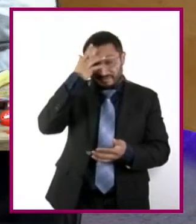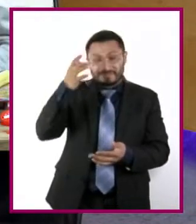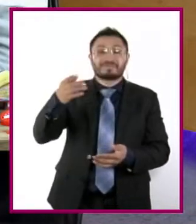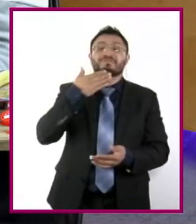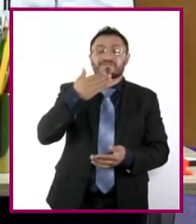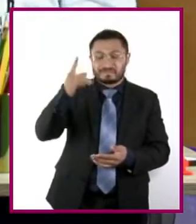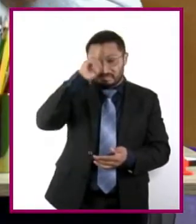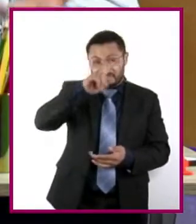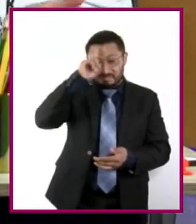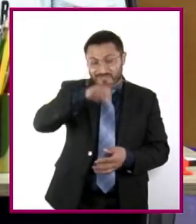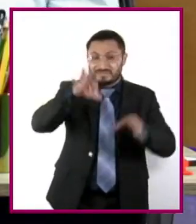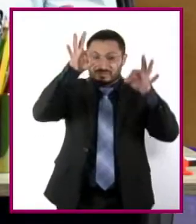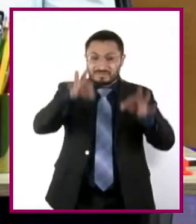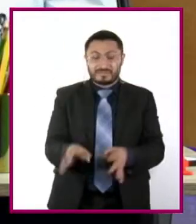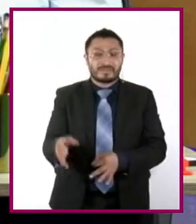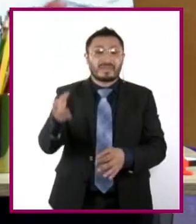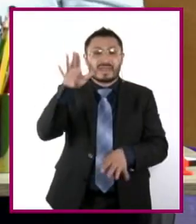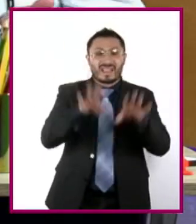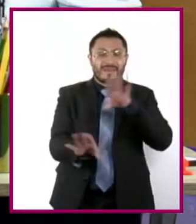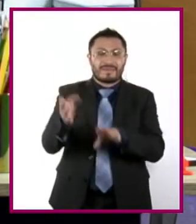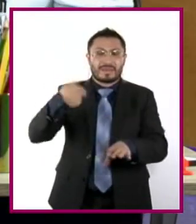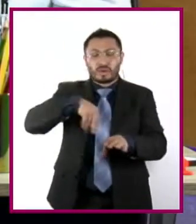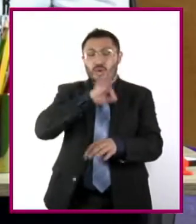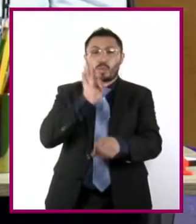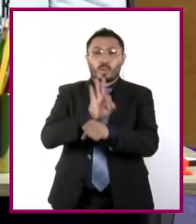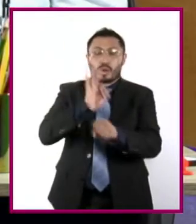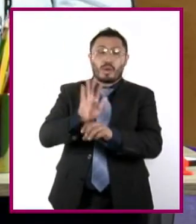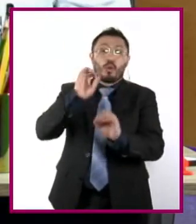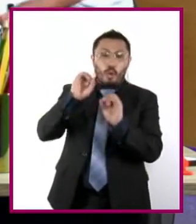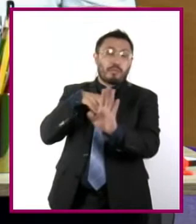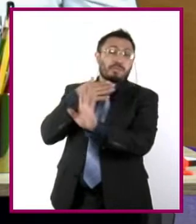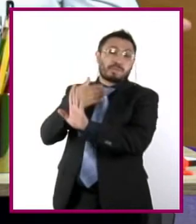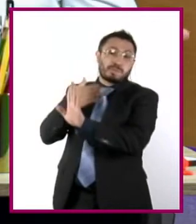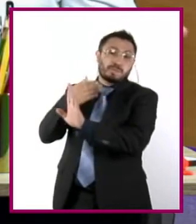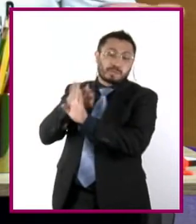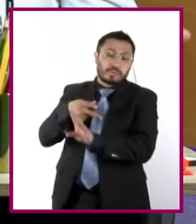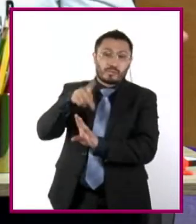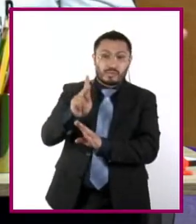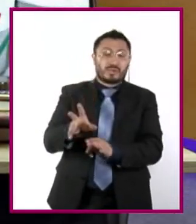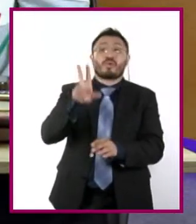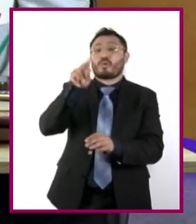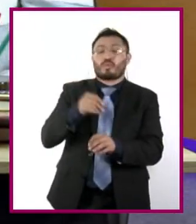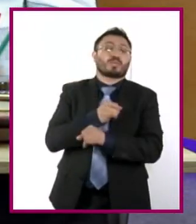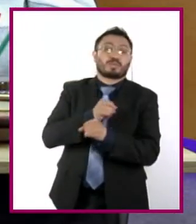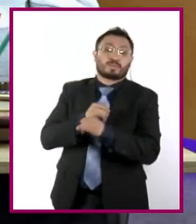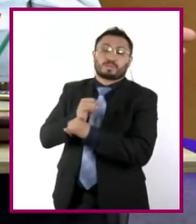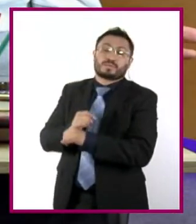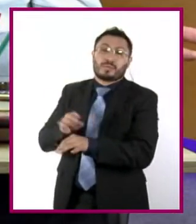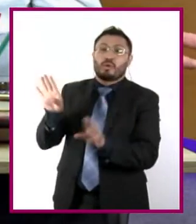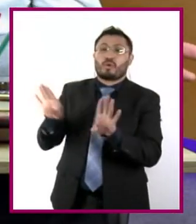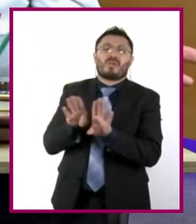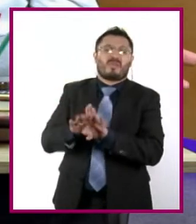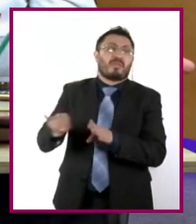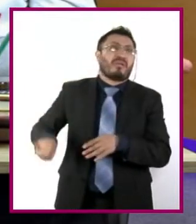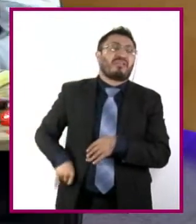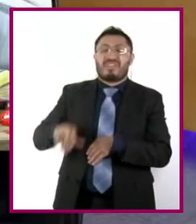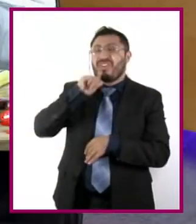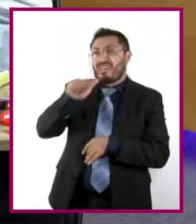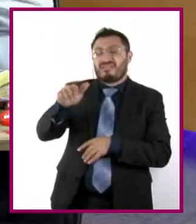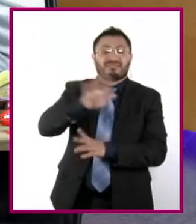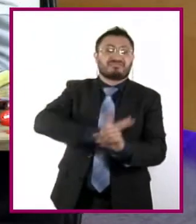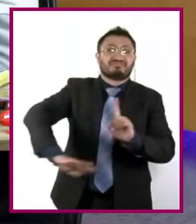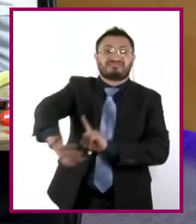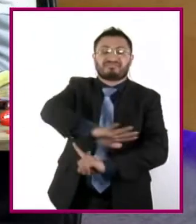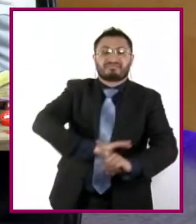excelente consejo, Sofía, porque solemos defendernos o atacar a la otra persona sin enterarnos de lo que sucedió, ni nos interesamos en conocer el contexto.